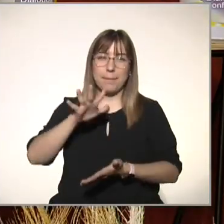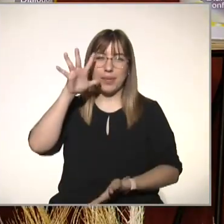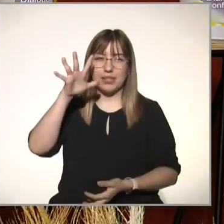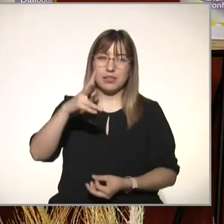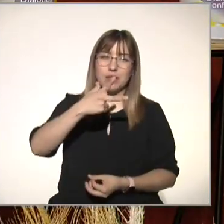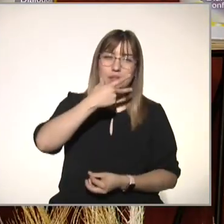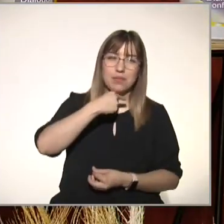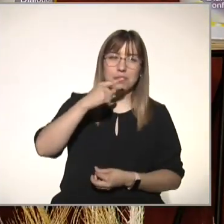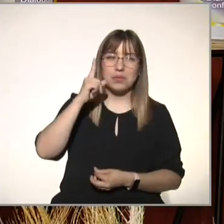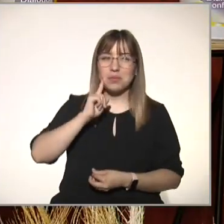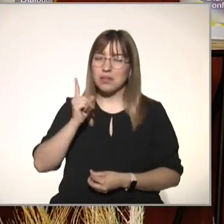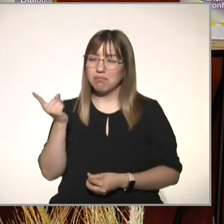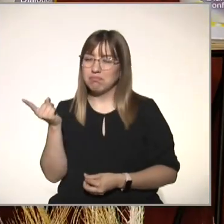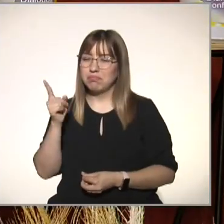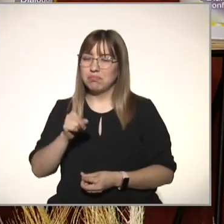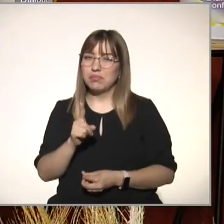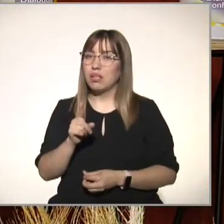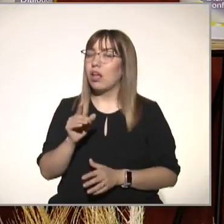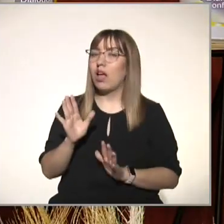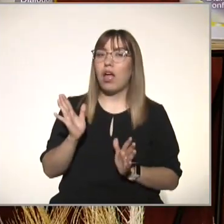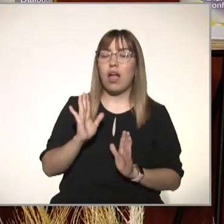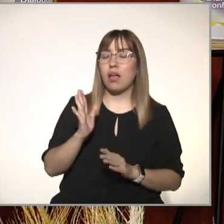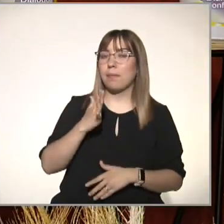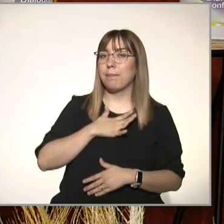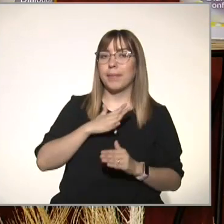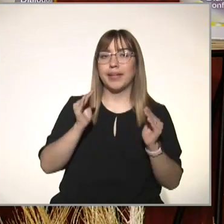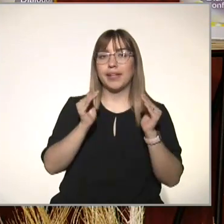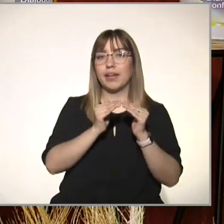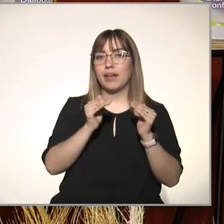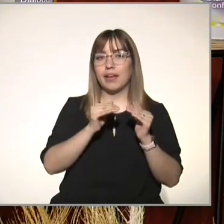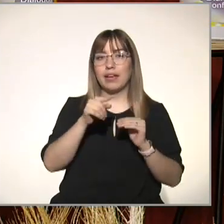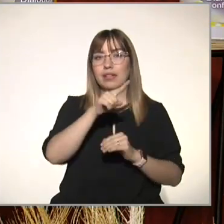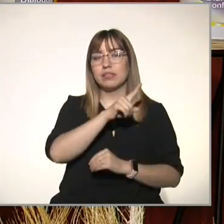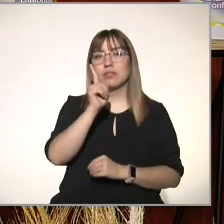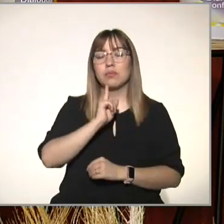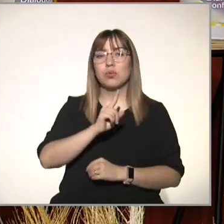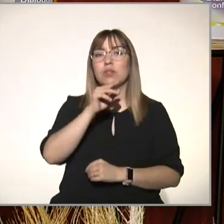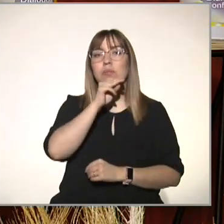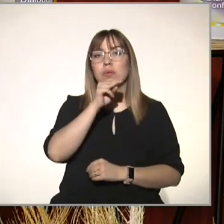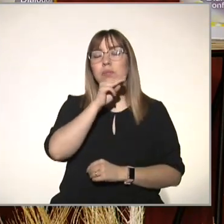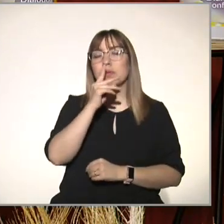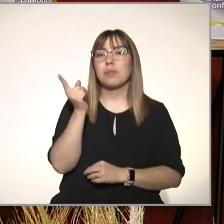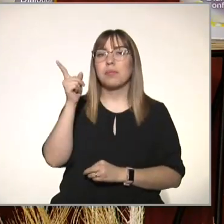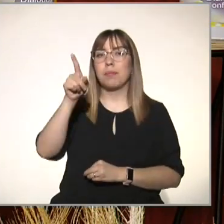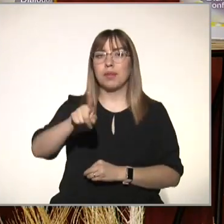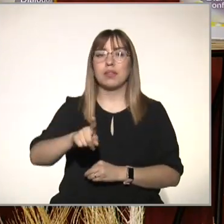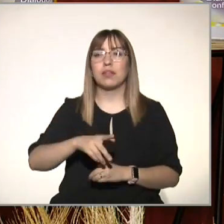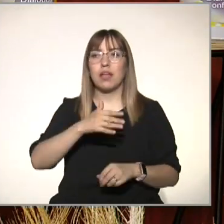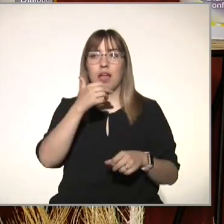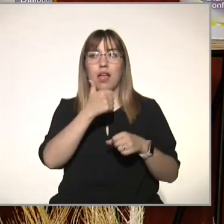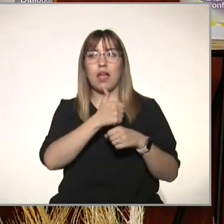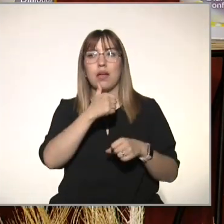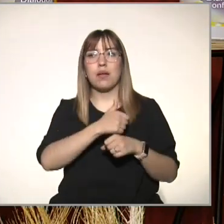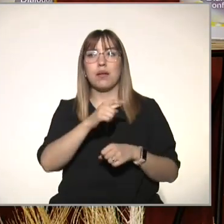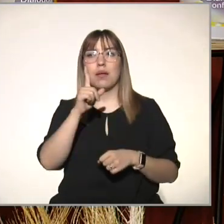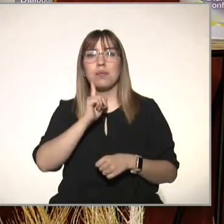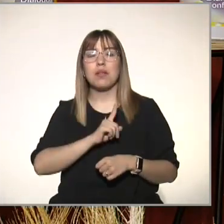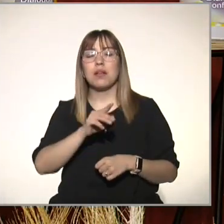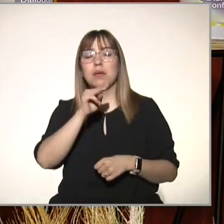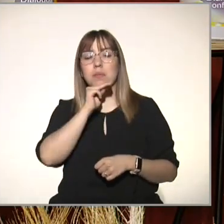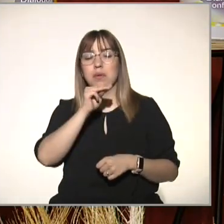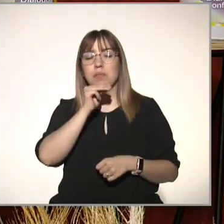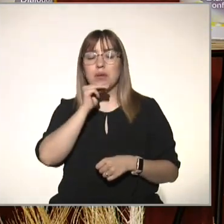Y muchos dicen, no, es que en mi casa había un matriarcado, no un patriarcado, porque se hacía lo que mi abuelita, lo que mi